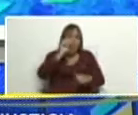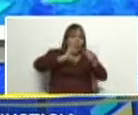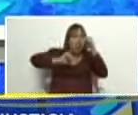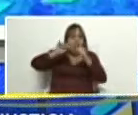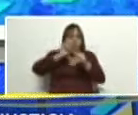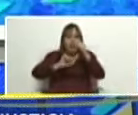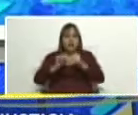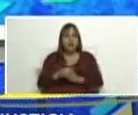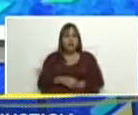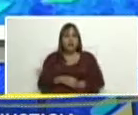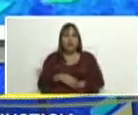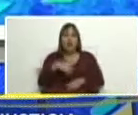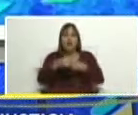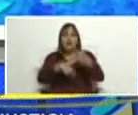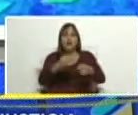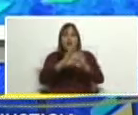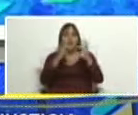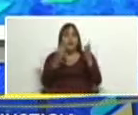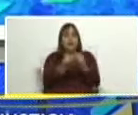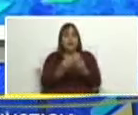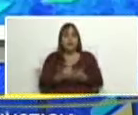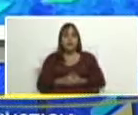¿Cómo afecta a una familia, verdad?